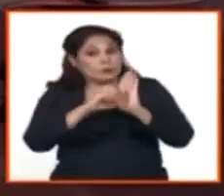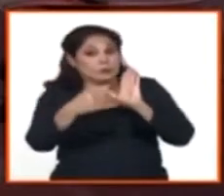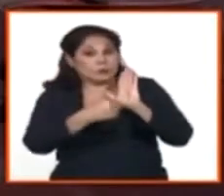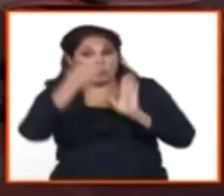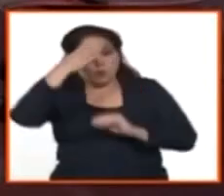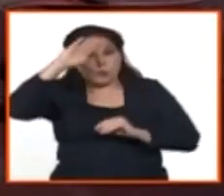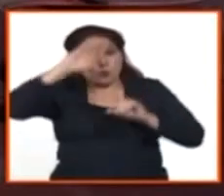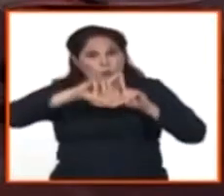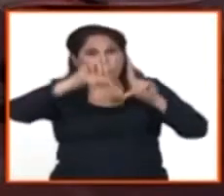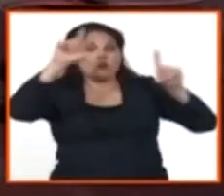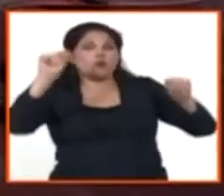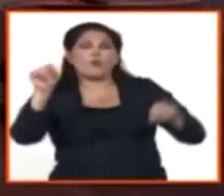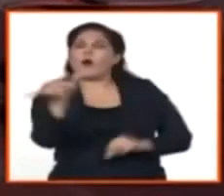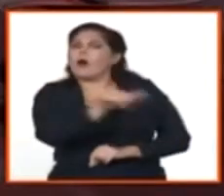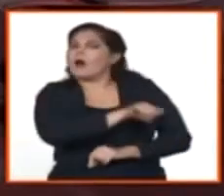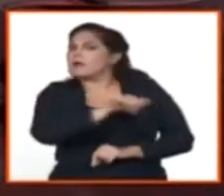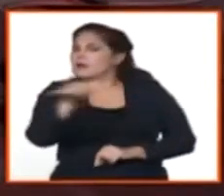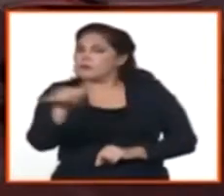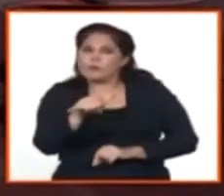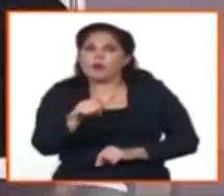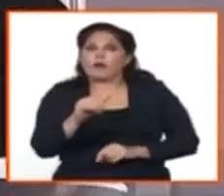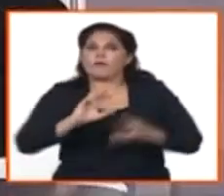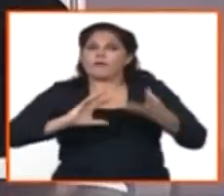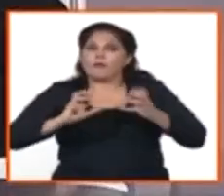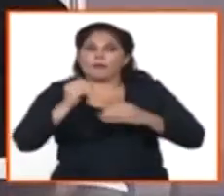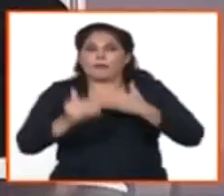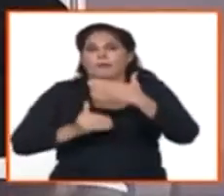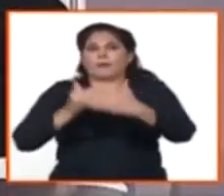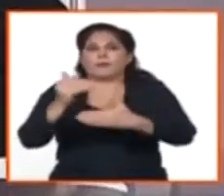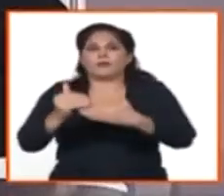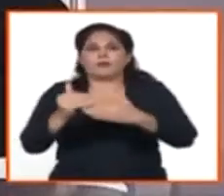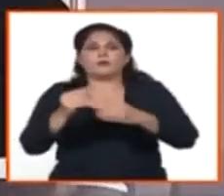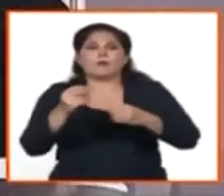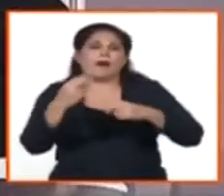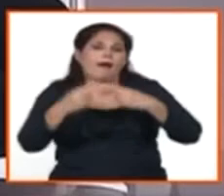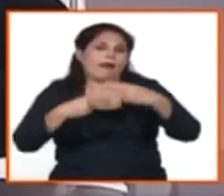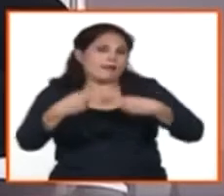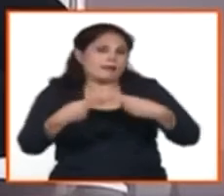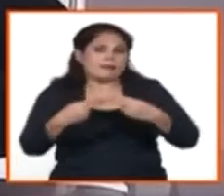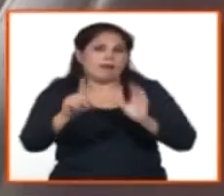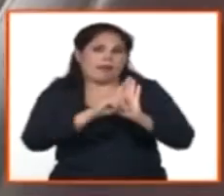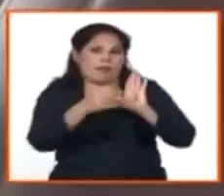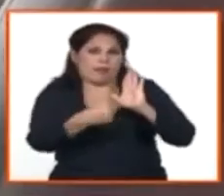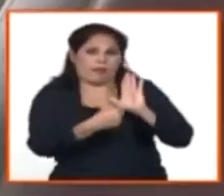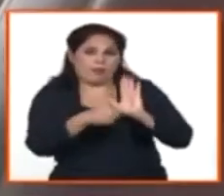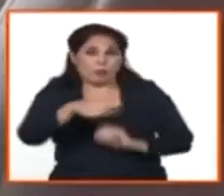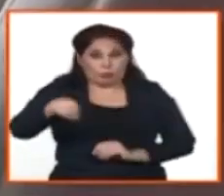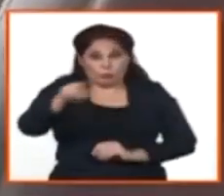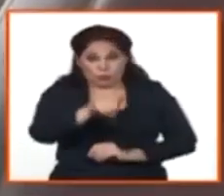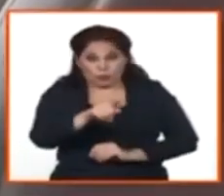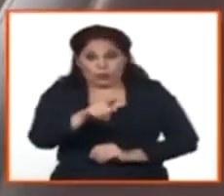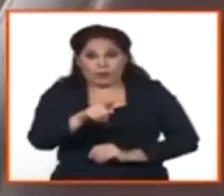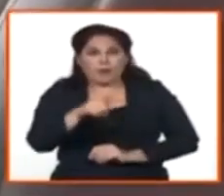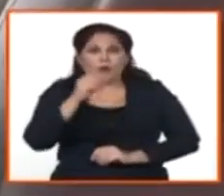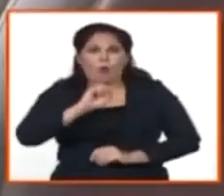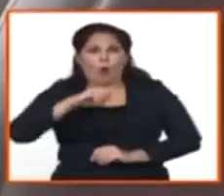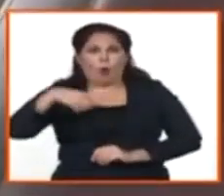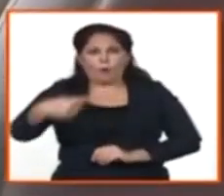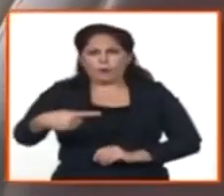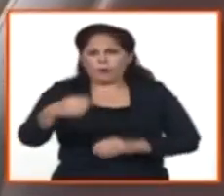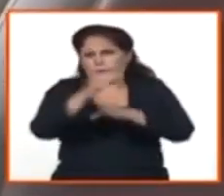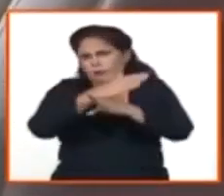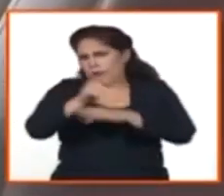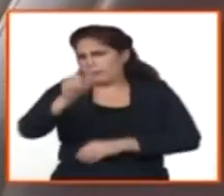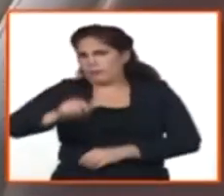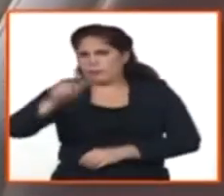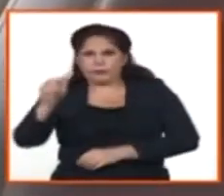República, este también es un antecedente en el proceso de elaboración de la ley. Por eso también han tenido ustedes muy en cuenta las opiniones de organismos